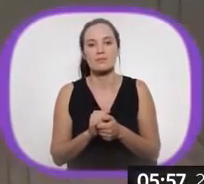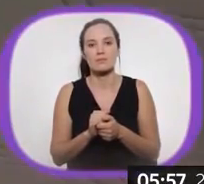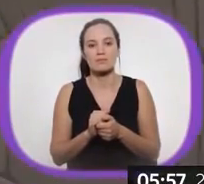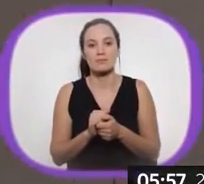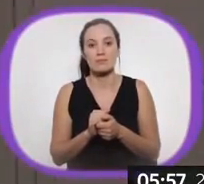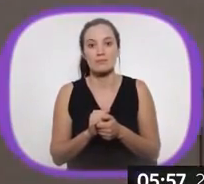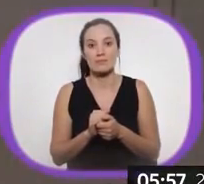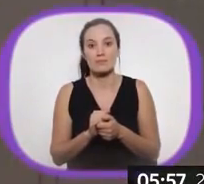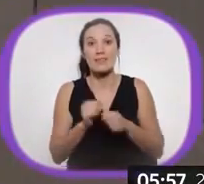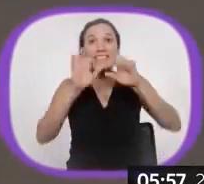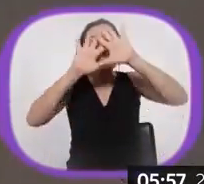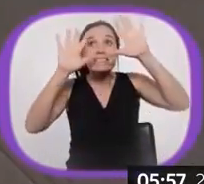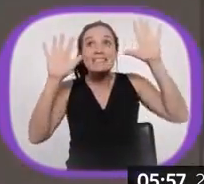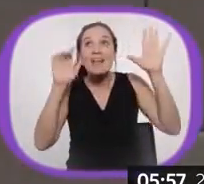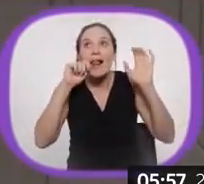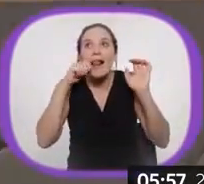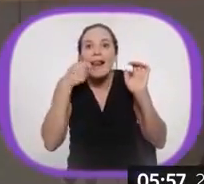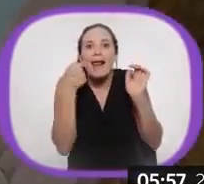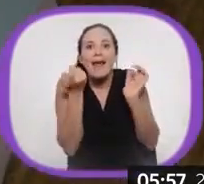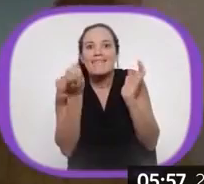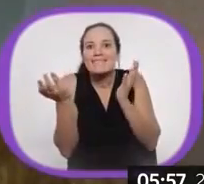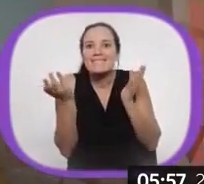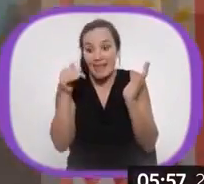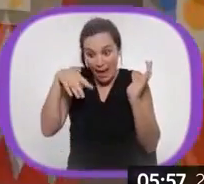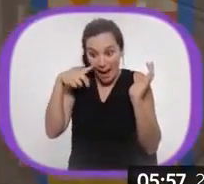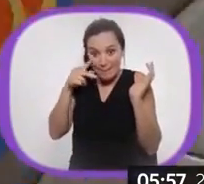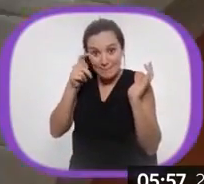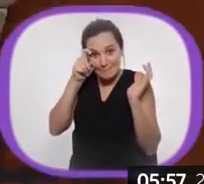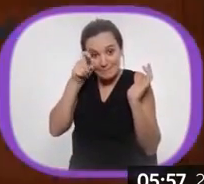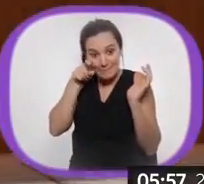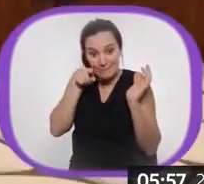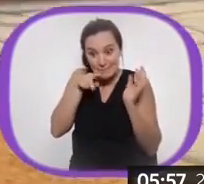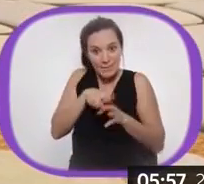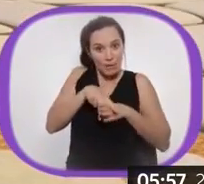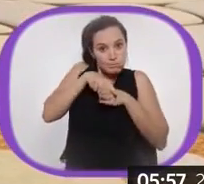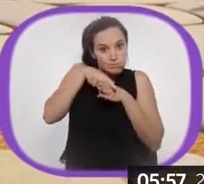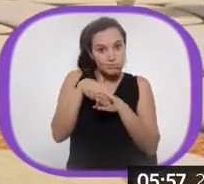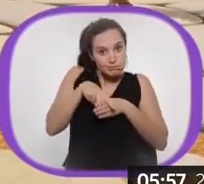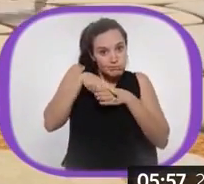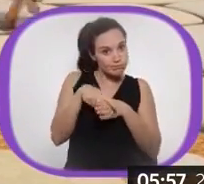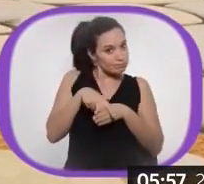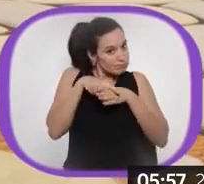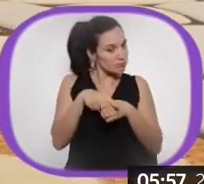Miren el cielo tan lindo de ver y a Mike haciendo lo que debe hacer.